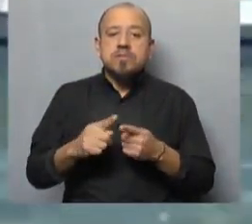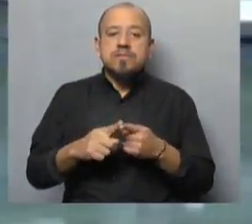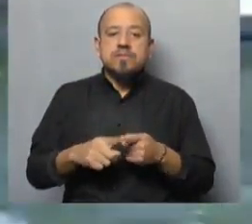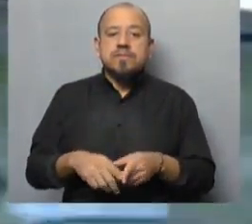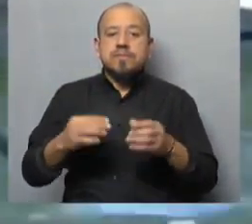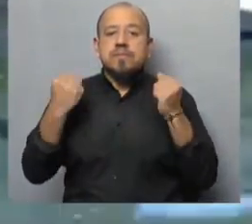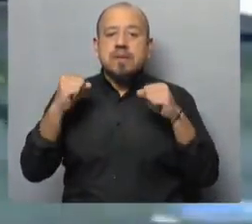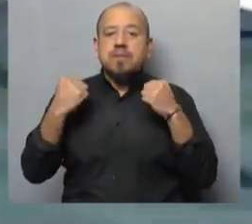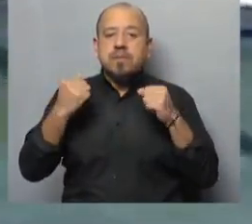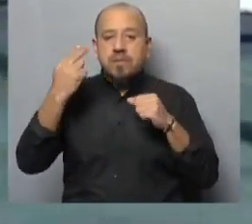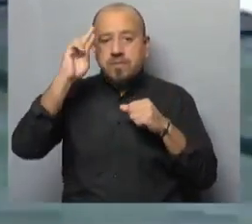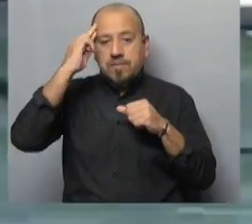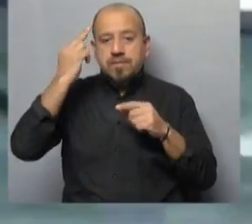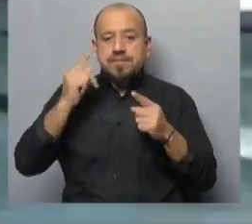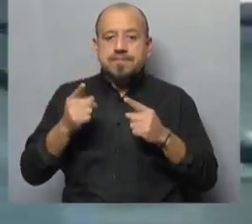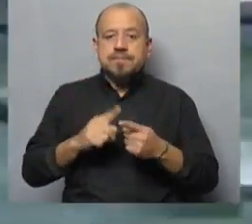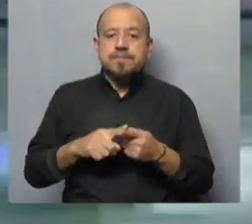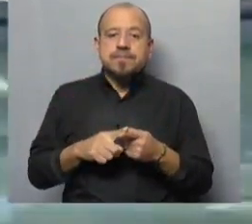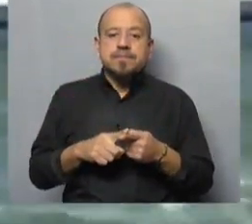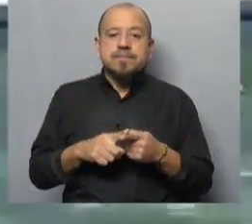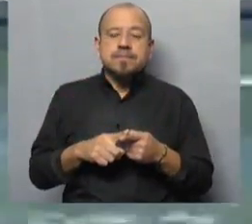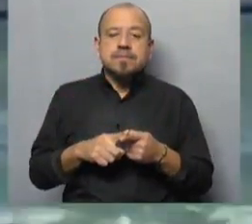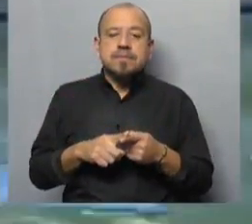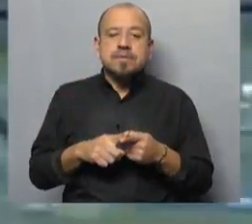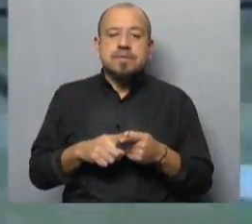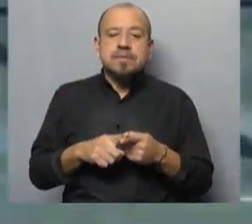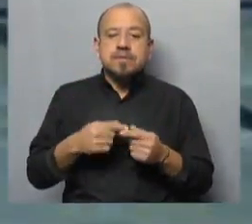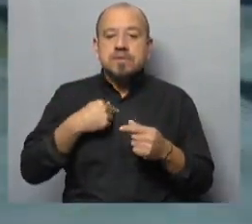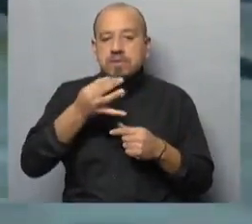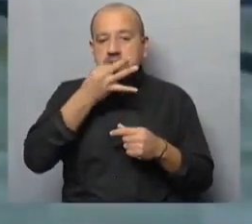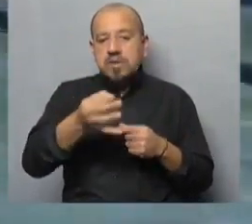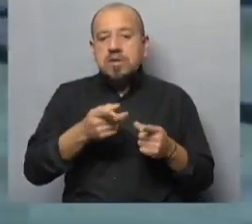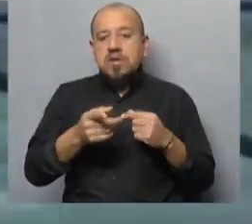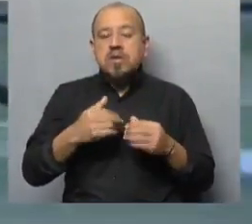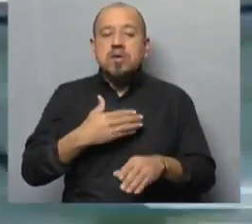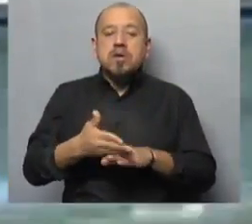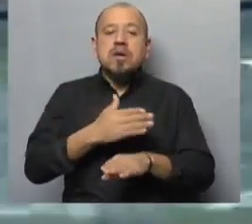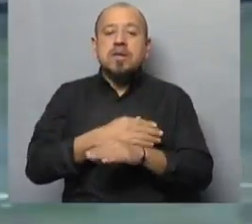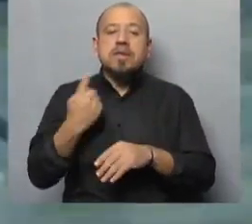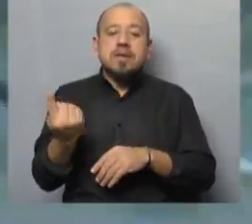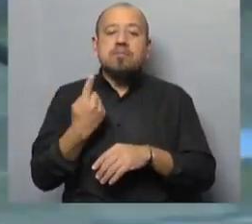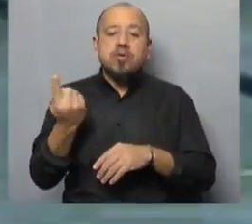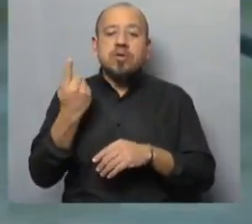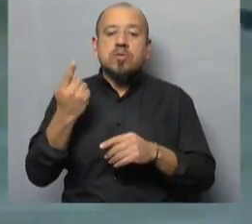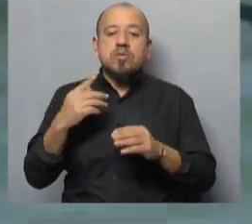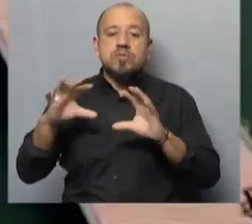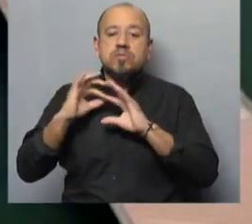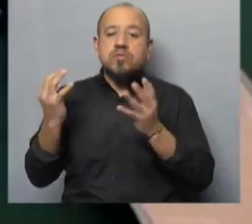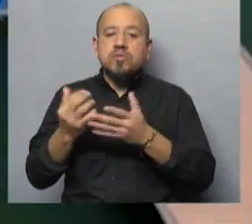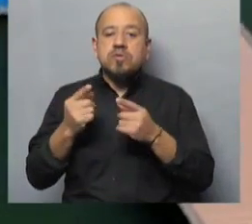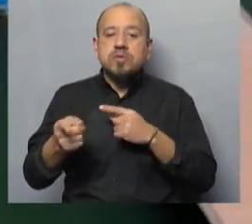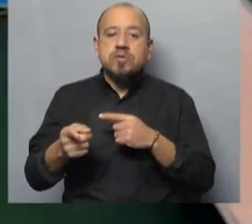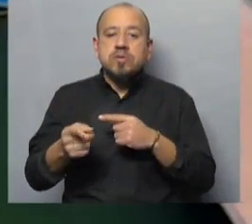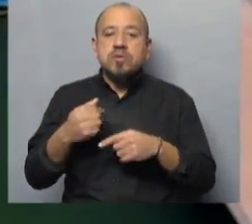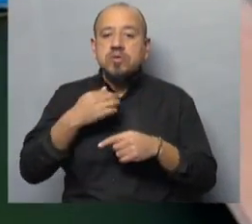deporte de uruguay no la yo te quiero comentar algo que se lo dije a los chicos antes que pensar al campeonato mundial y estar acá cerca y nos médica mentir